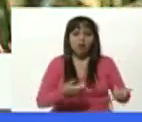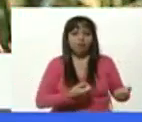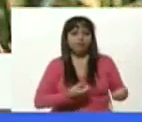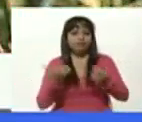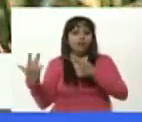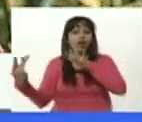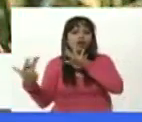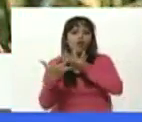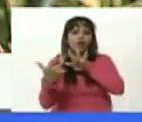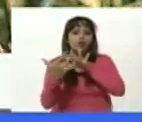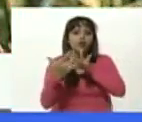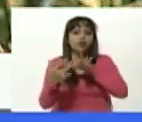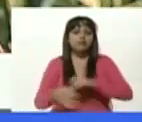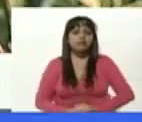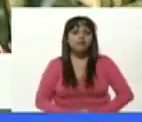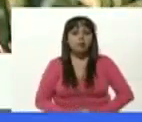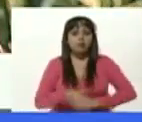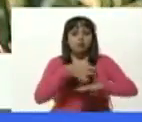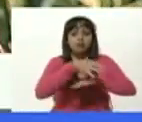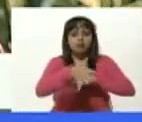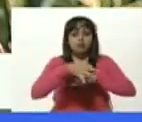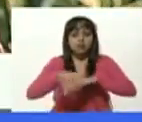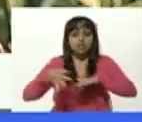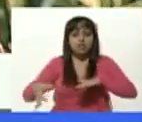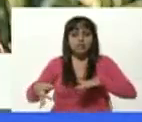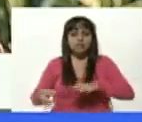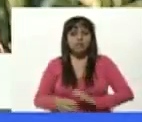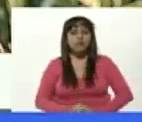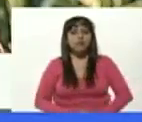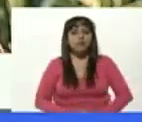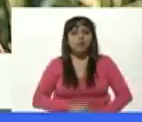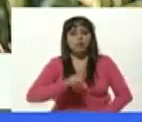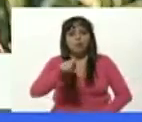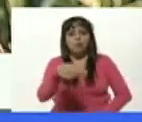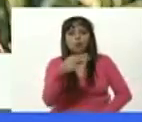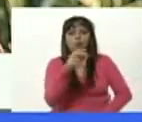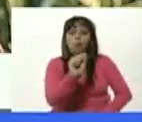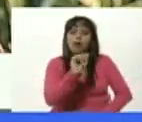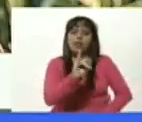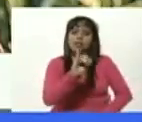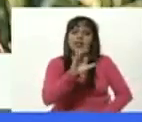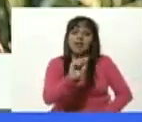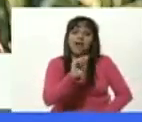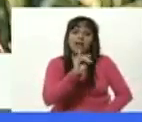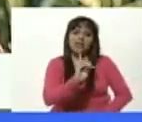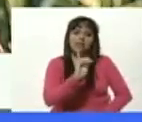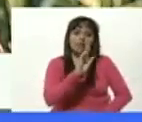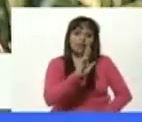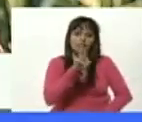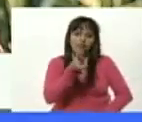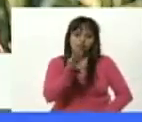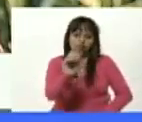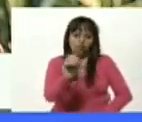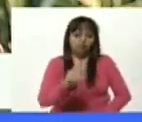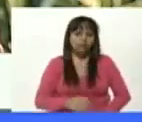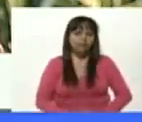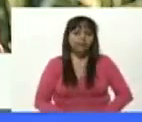al municipio Huaycaipuro, allá en el sector Pozo de Rosas,